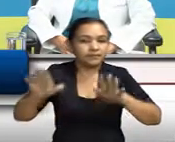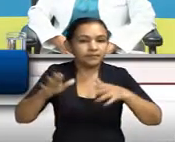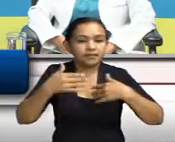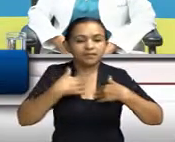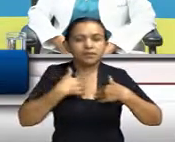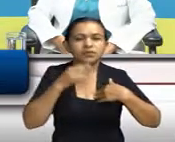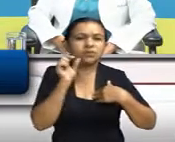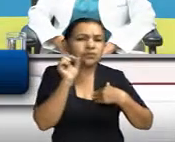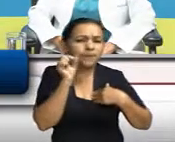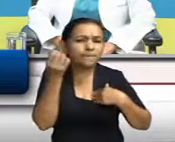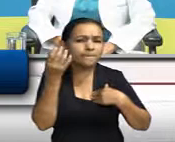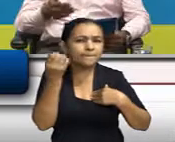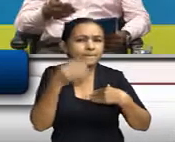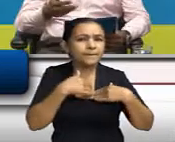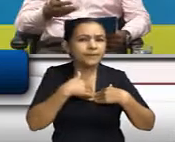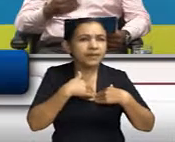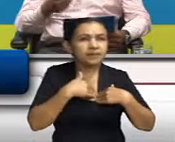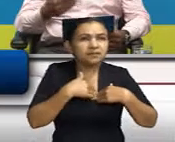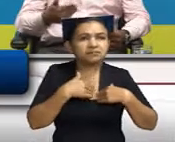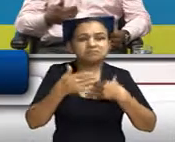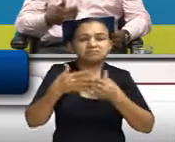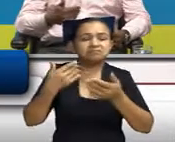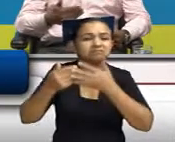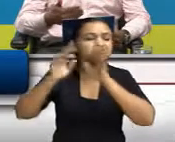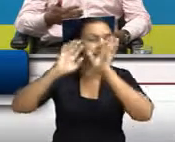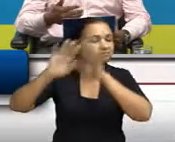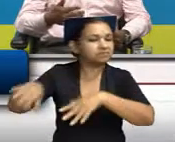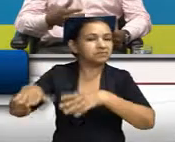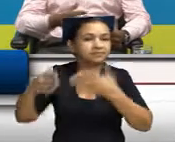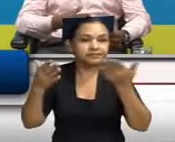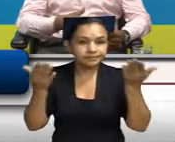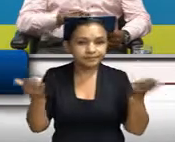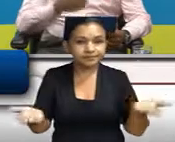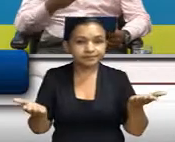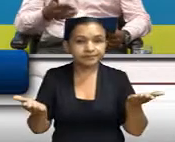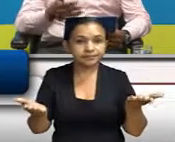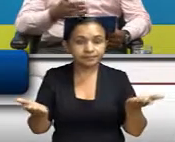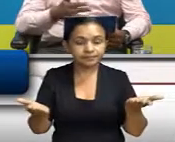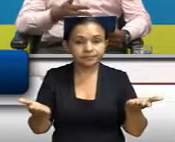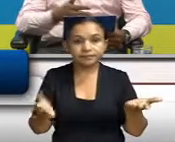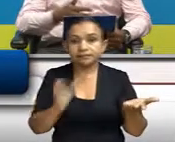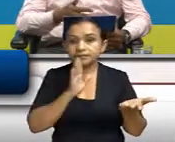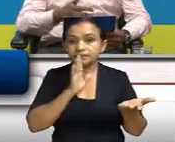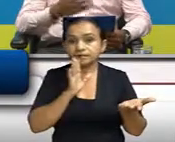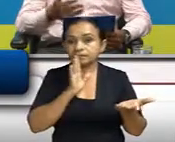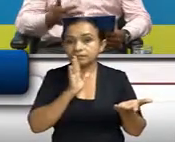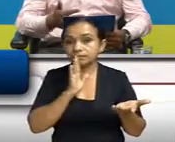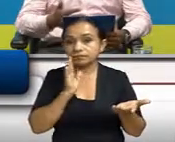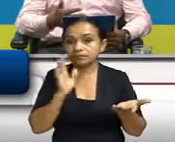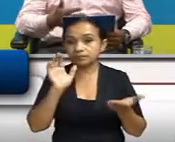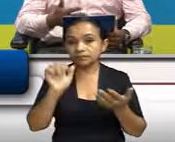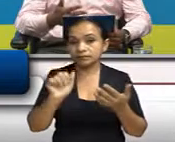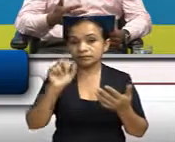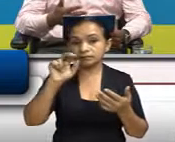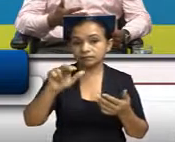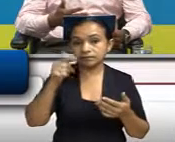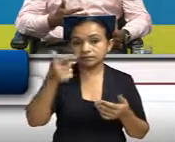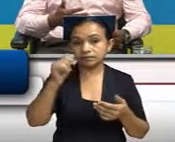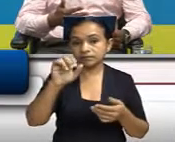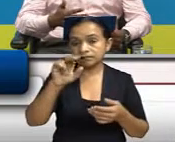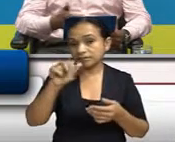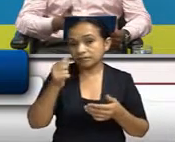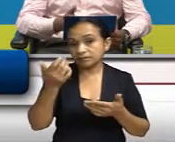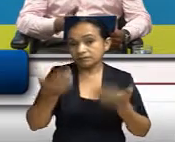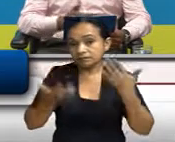por ejemplo, el dolor de pecho, no le ha puesto mucha importancia. Estamos ante una angina de pecho.